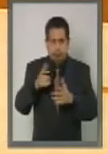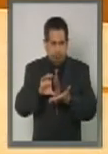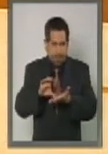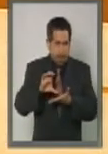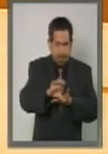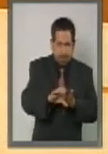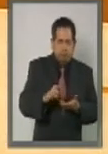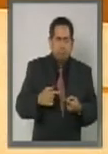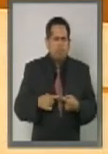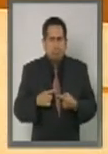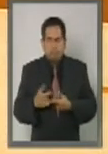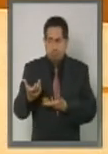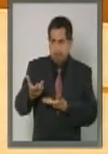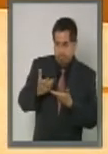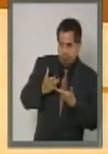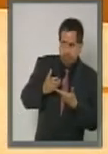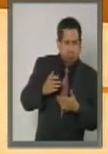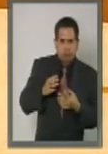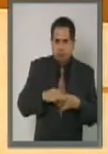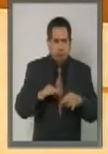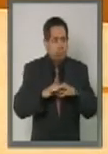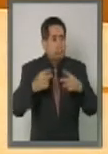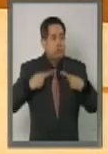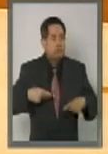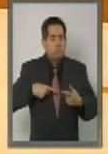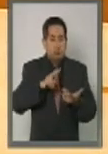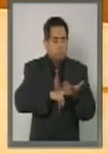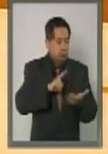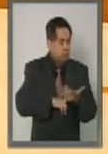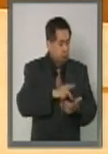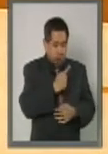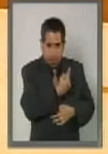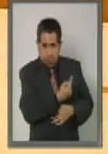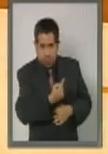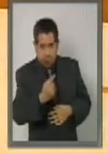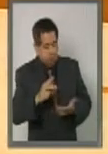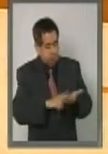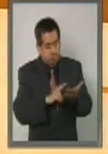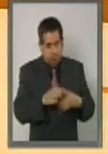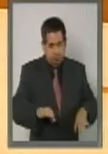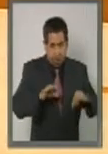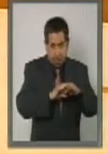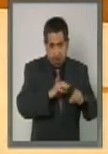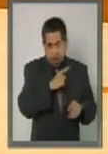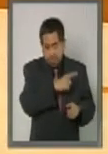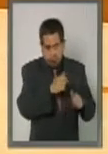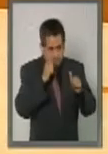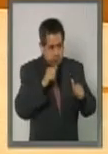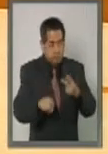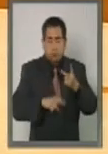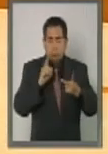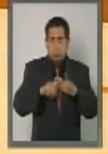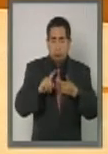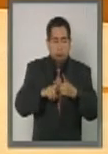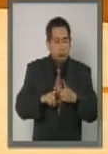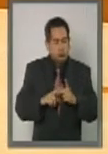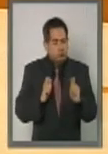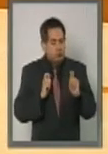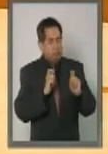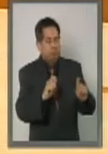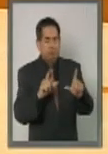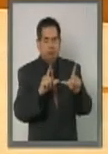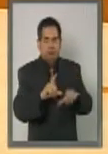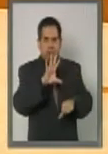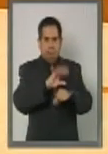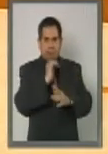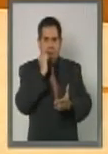a los recursos humanos, específicamente el Servicio Exterior, y segundo, dando prioridad en los nombramientos a los integrantes